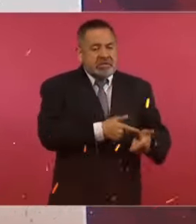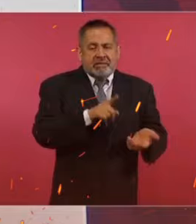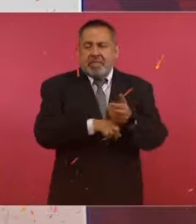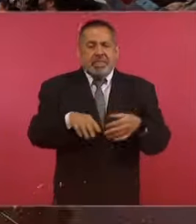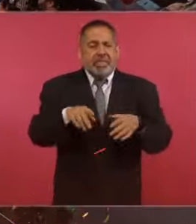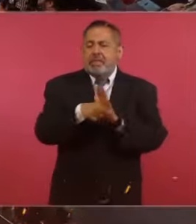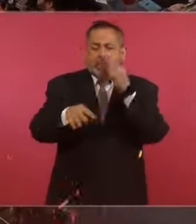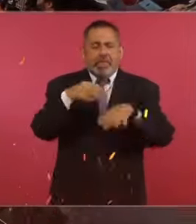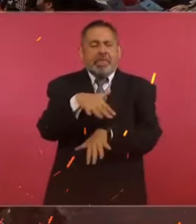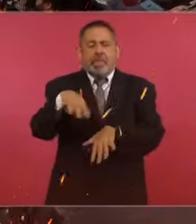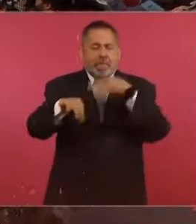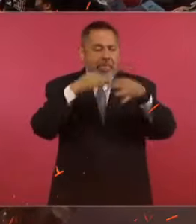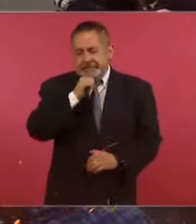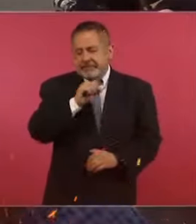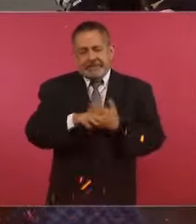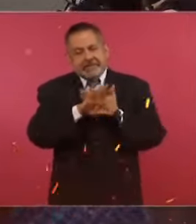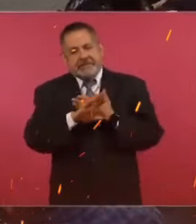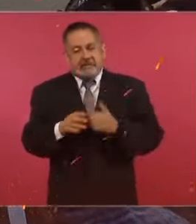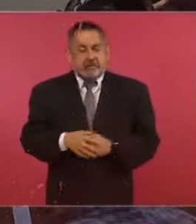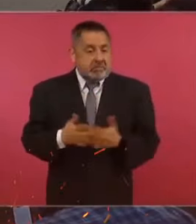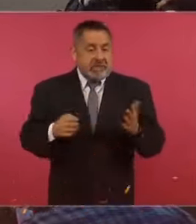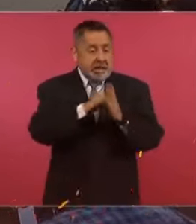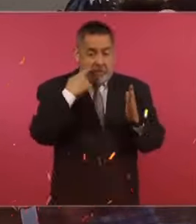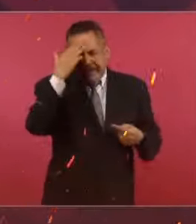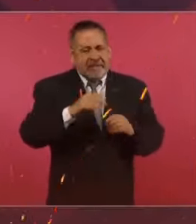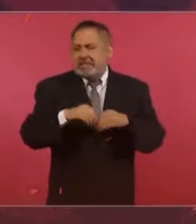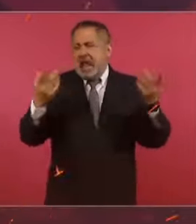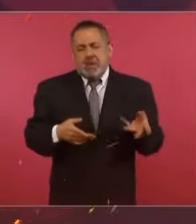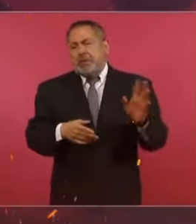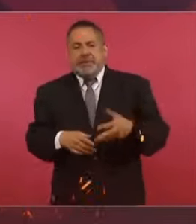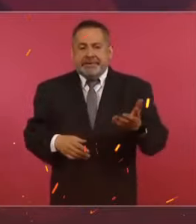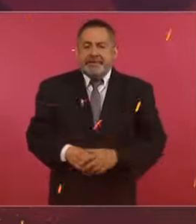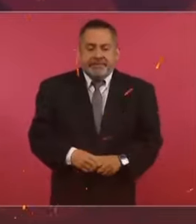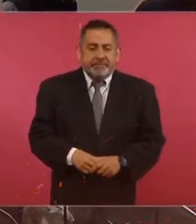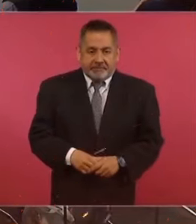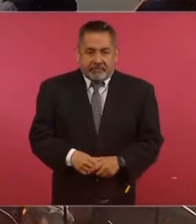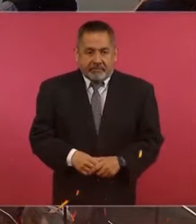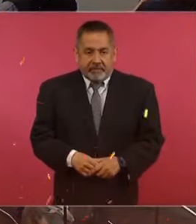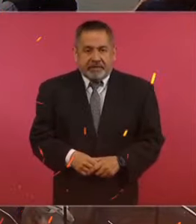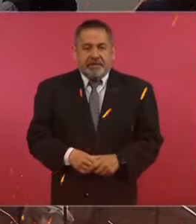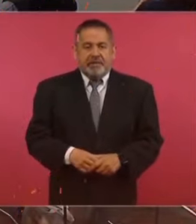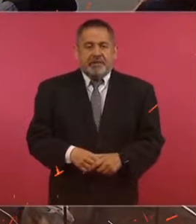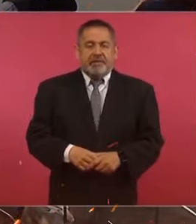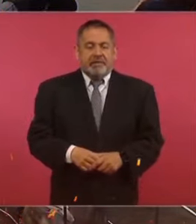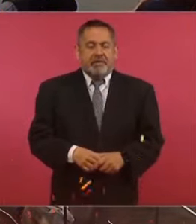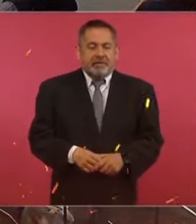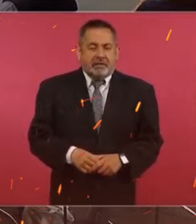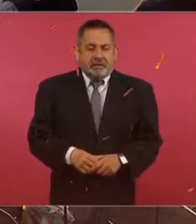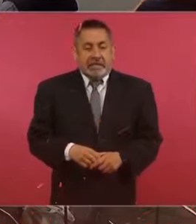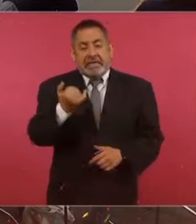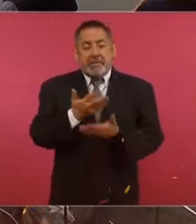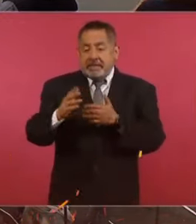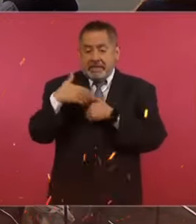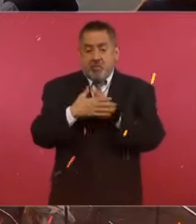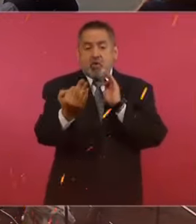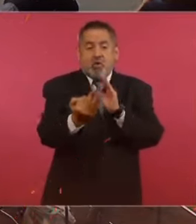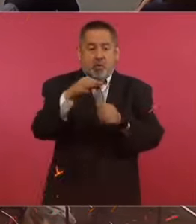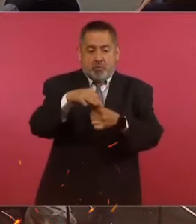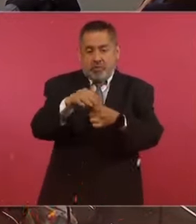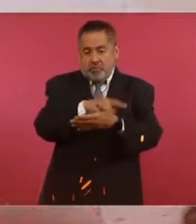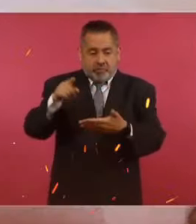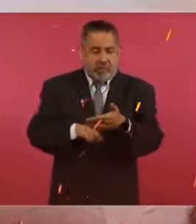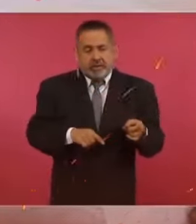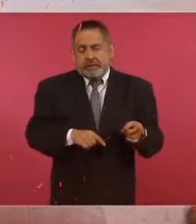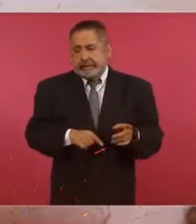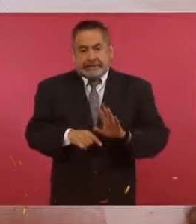boletín de la oligarquía. Pero este es un ejemplo. Además, como hay elecciones,